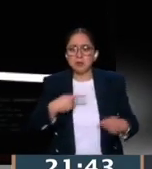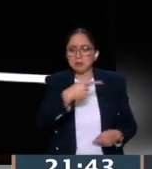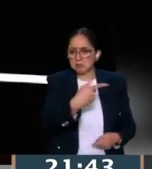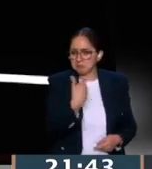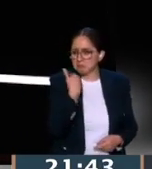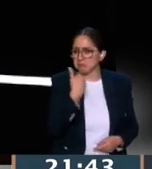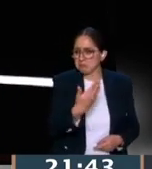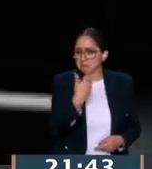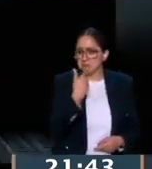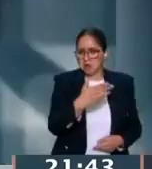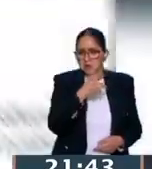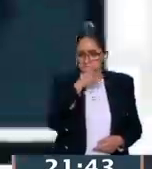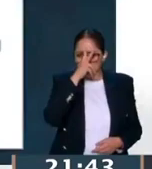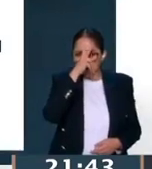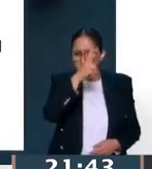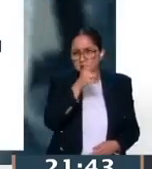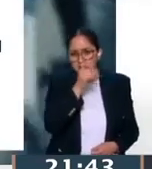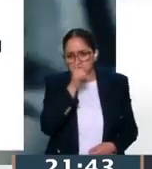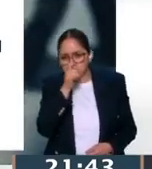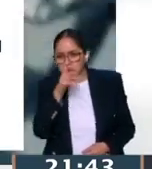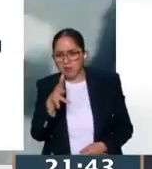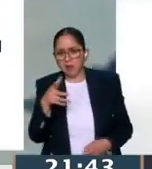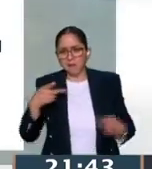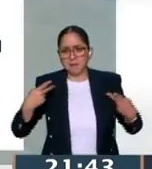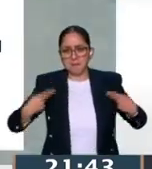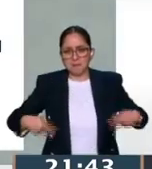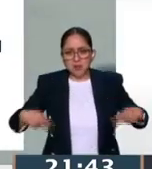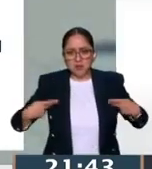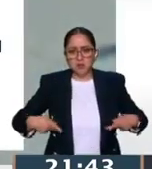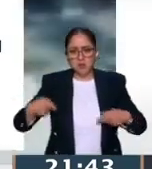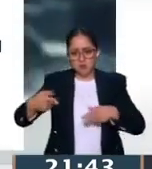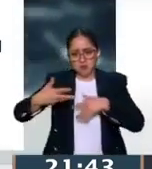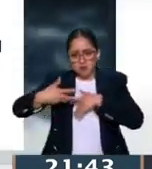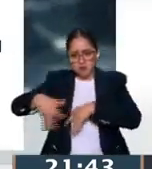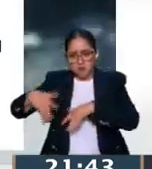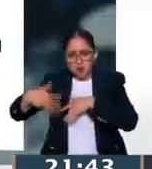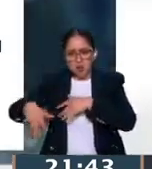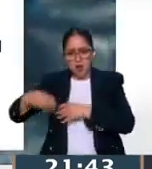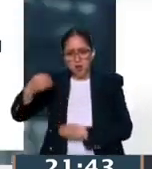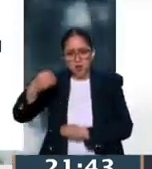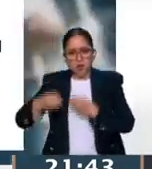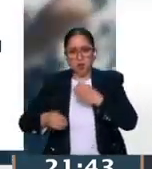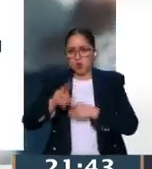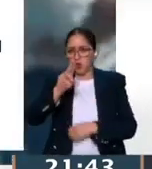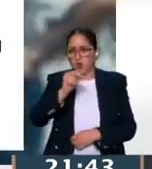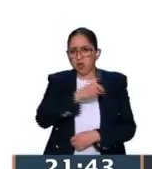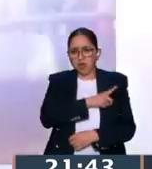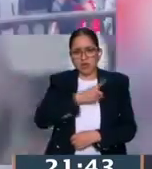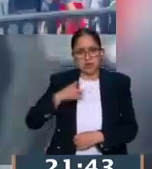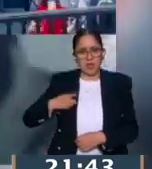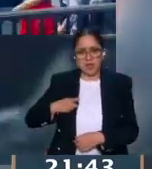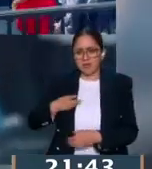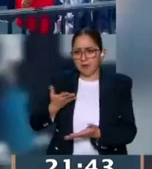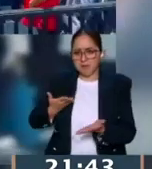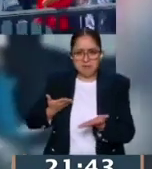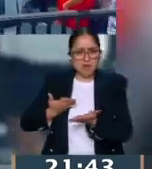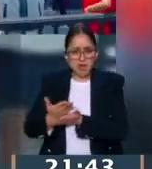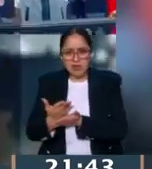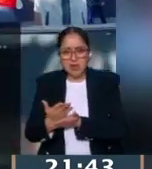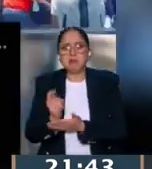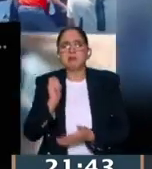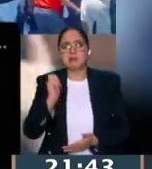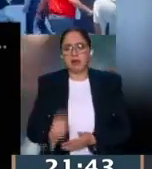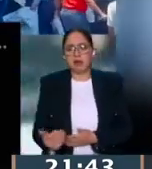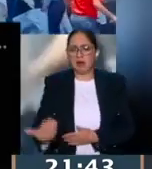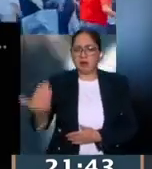al celebrar las agresiones con las que miembros de la manifestación La Corte No Se Toca desalojaron la protesta de quienes desde